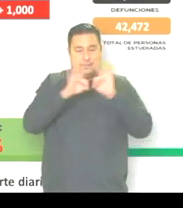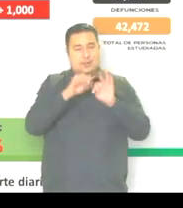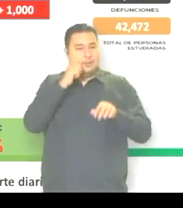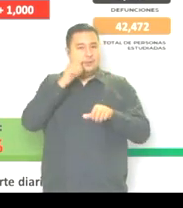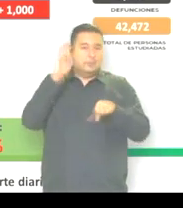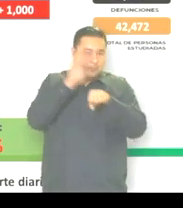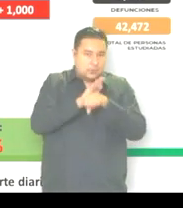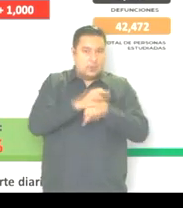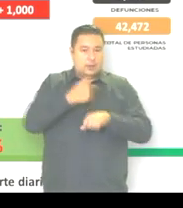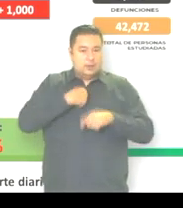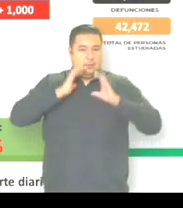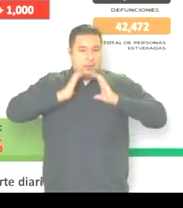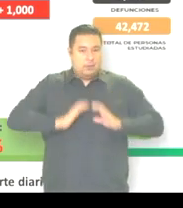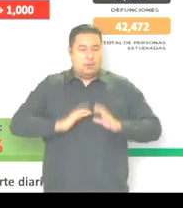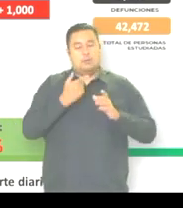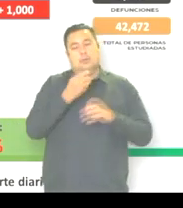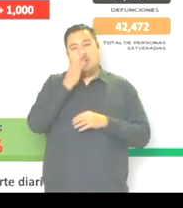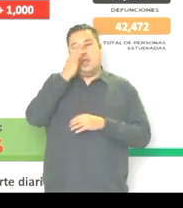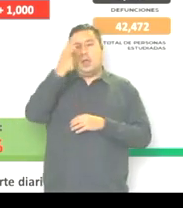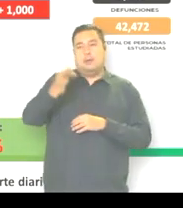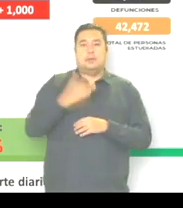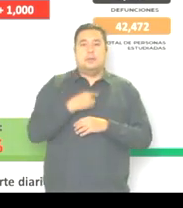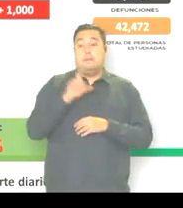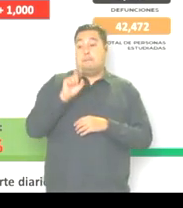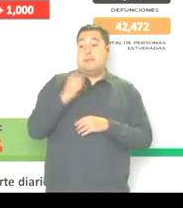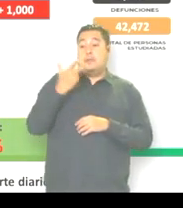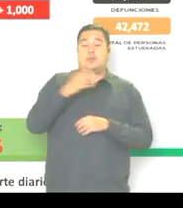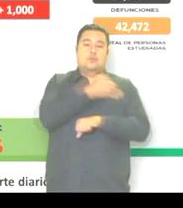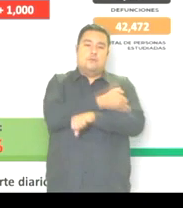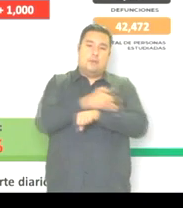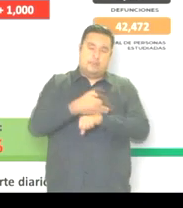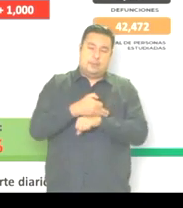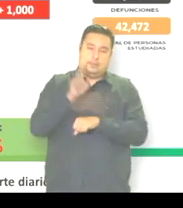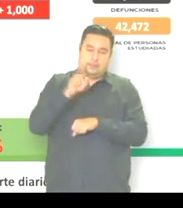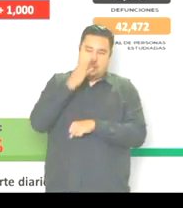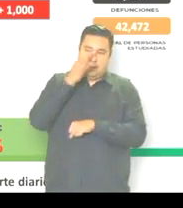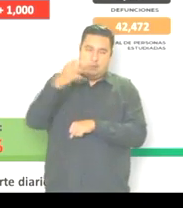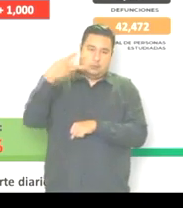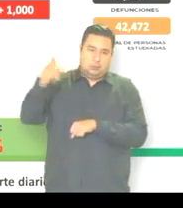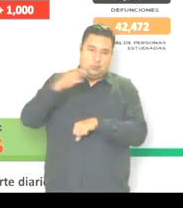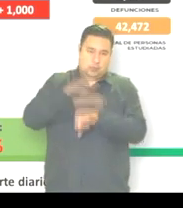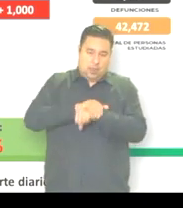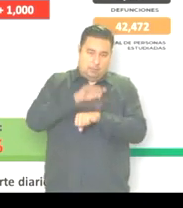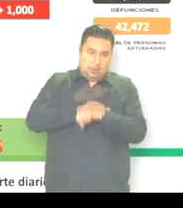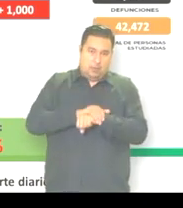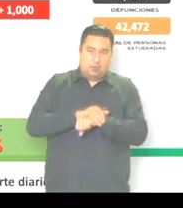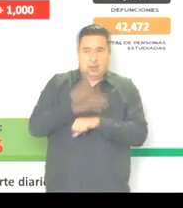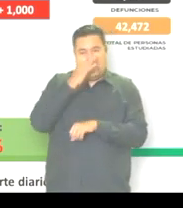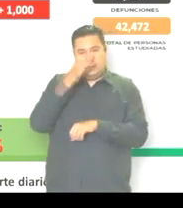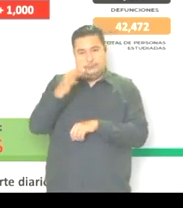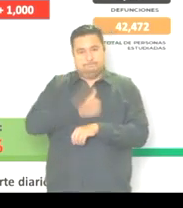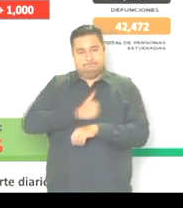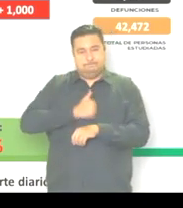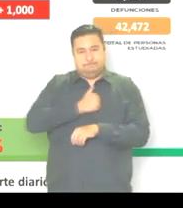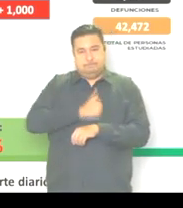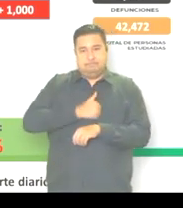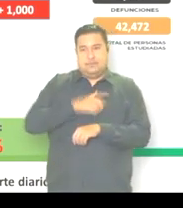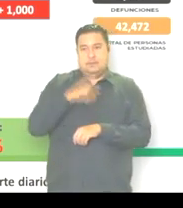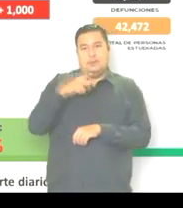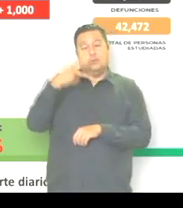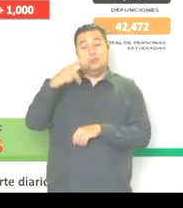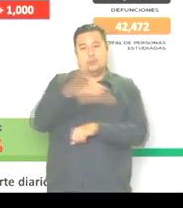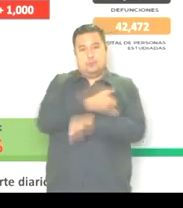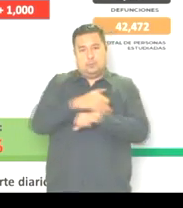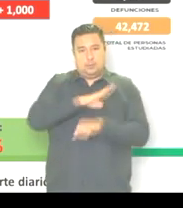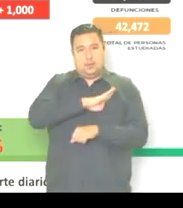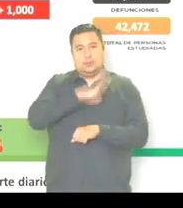Y desde aquí enviamos nuestro más sentido pésame a estas 28 familias y sus amigos de estas personas que lamentablemente perdieron